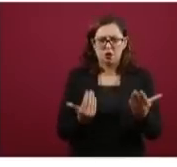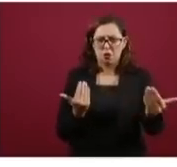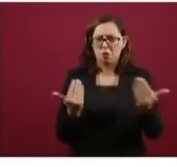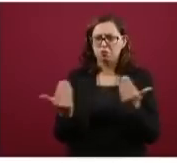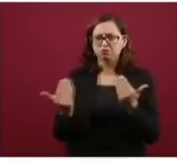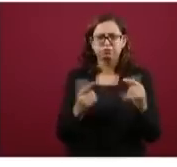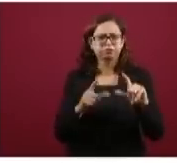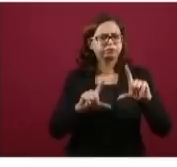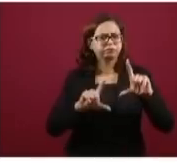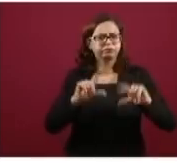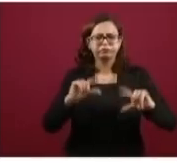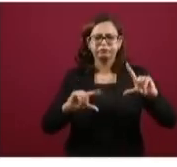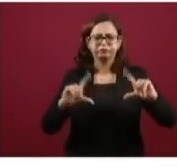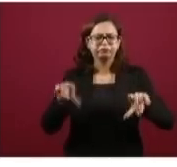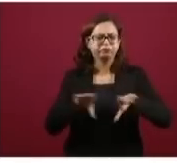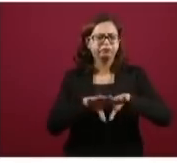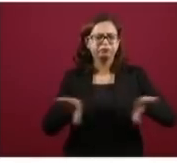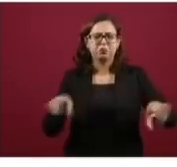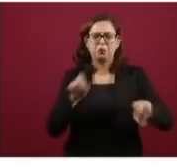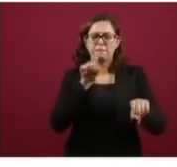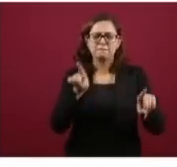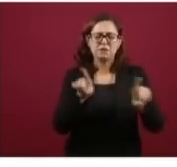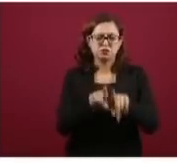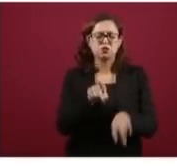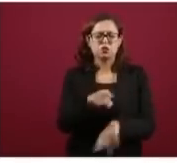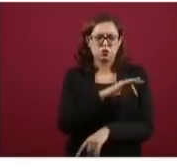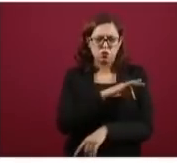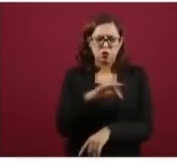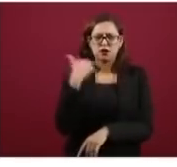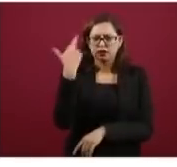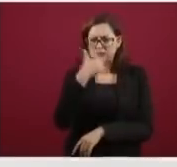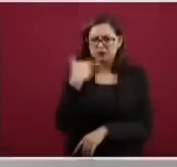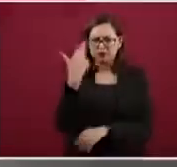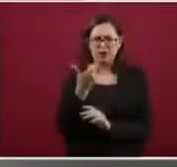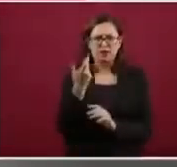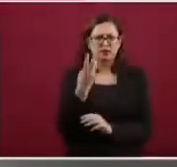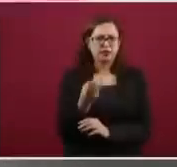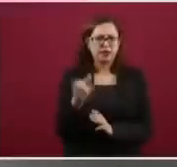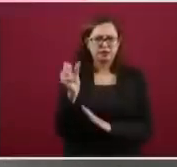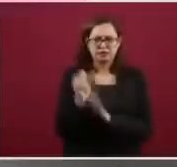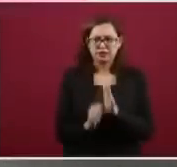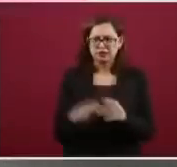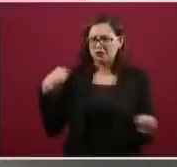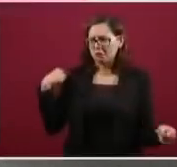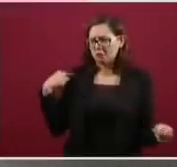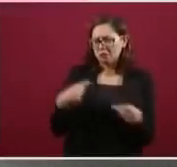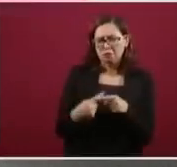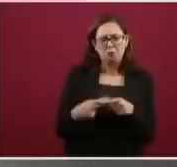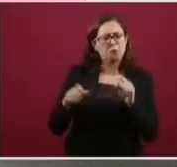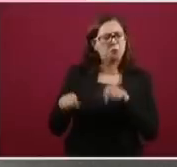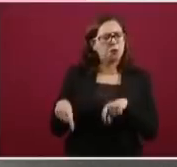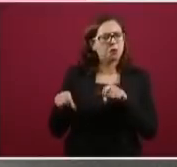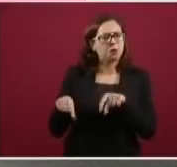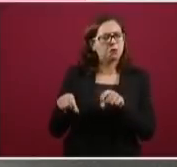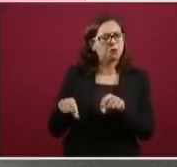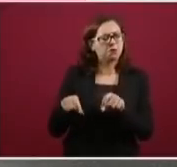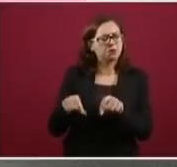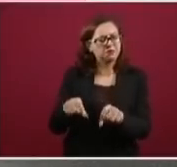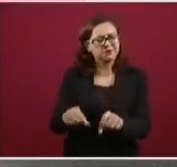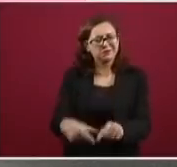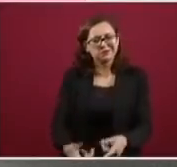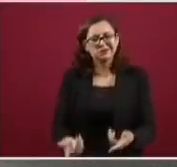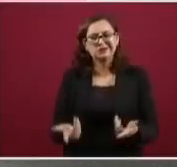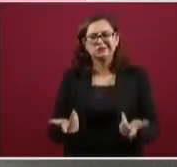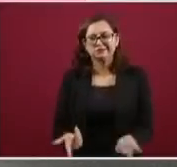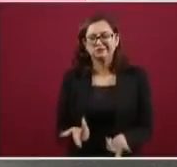poca variación e incluso lo pueden revisar en los últimos tres meses y ha habido muy poca variación entonces